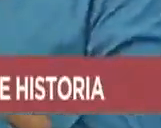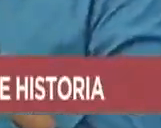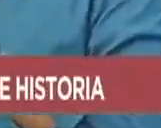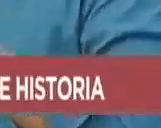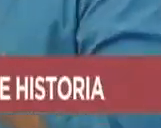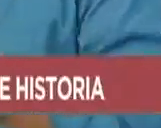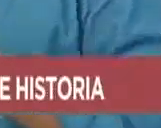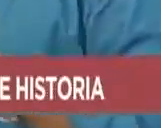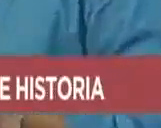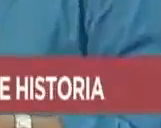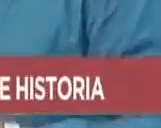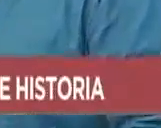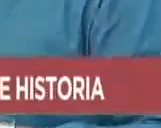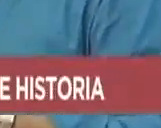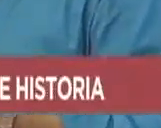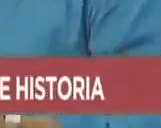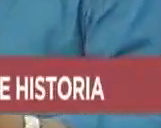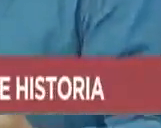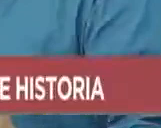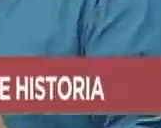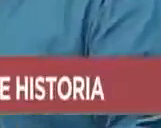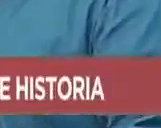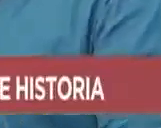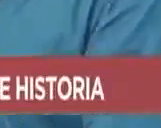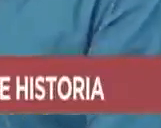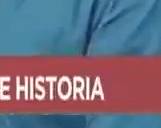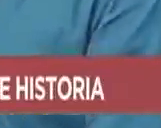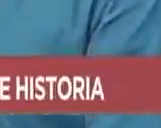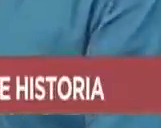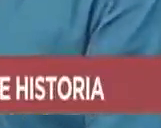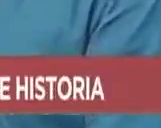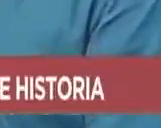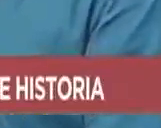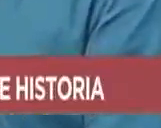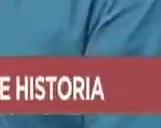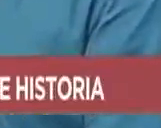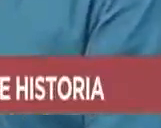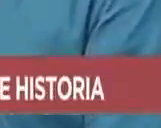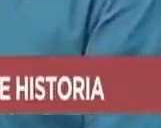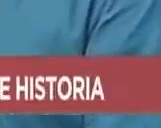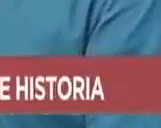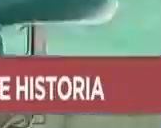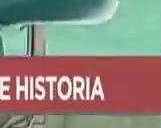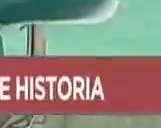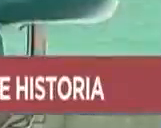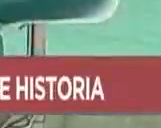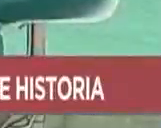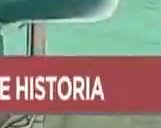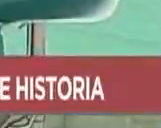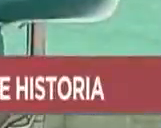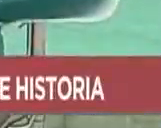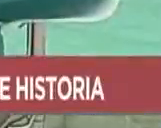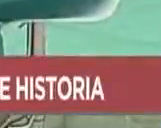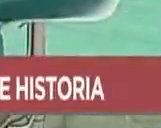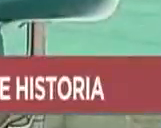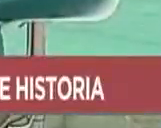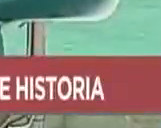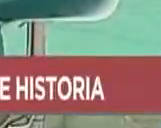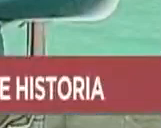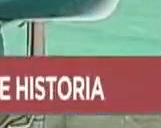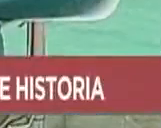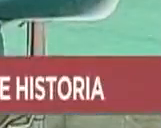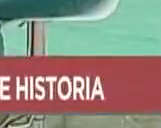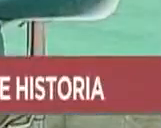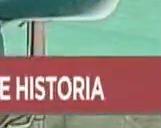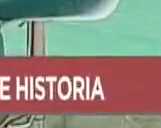que quizás por razones lógicas uno no pudo presenciar pero ha ocurrido la coincidencia de que este congreso